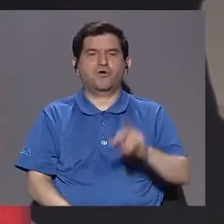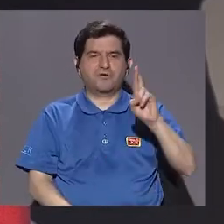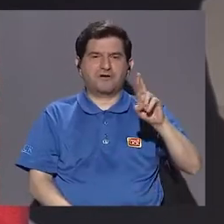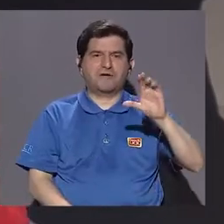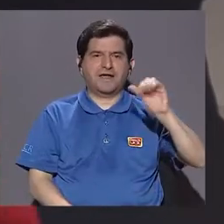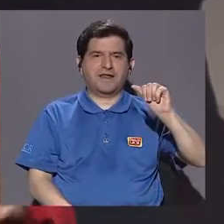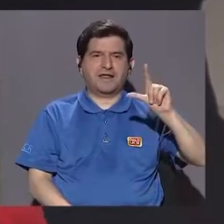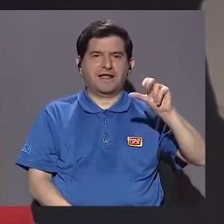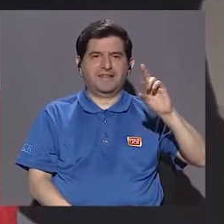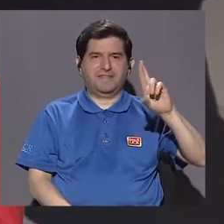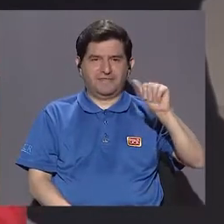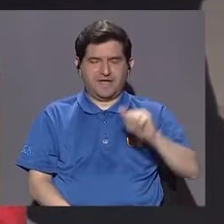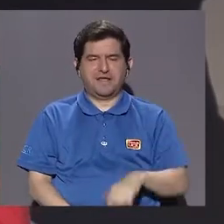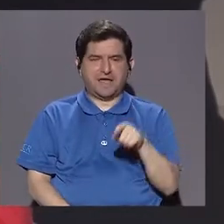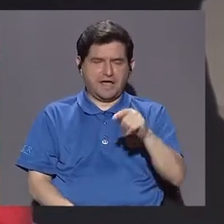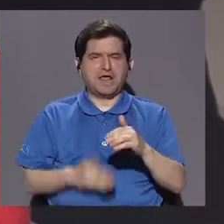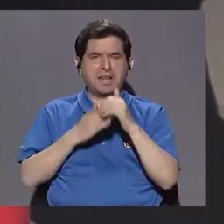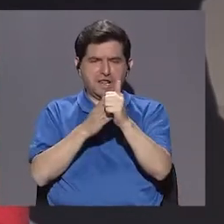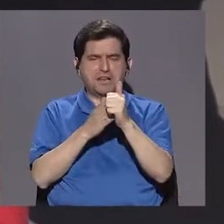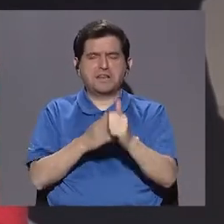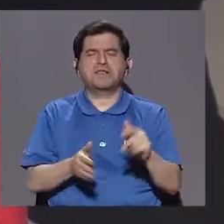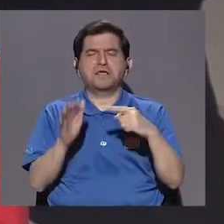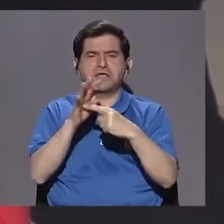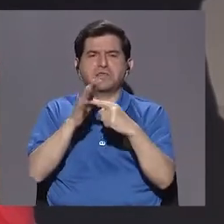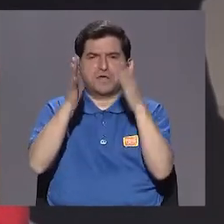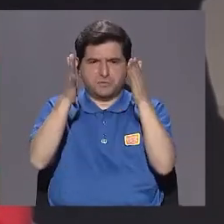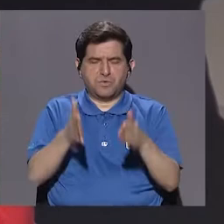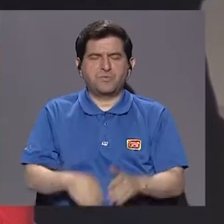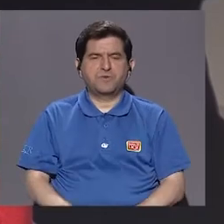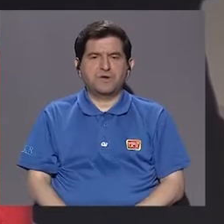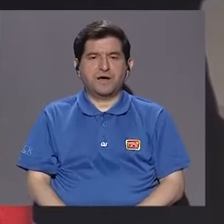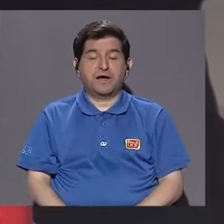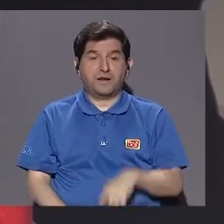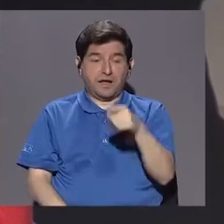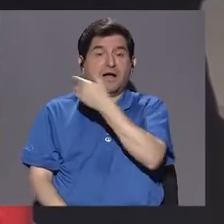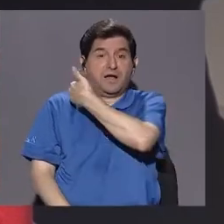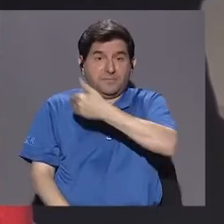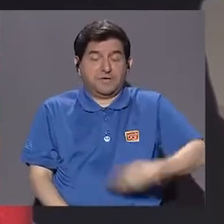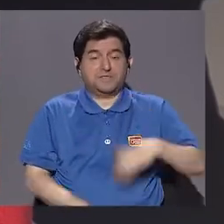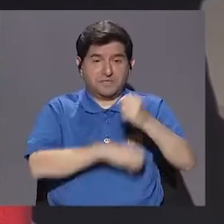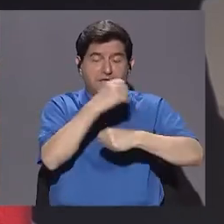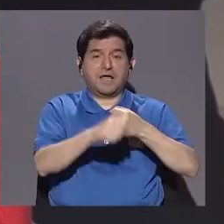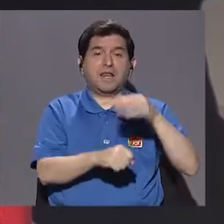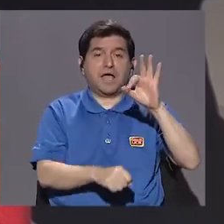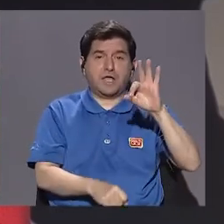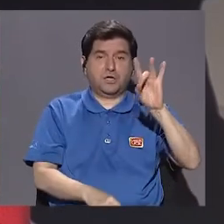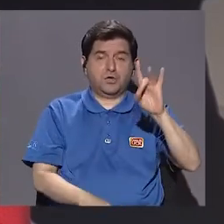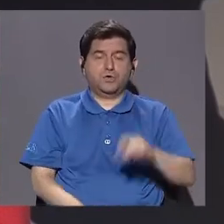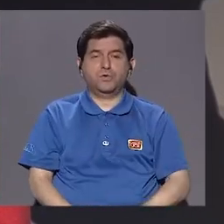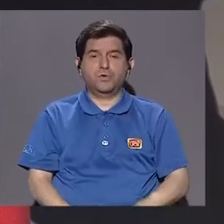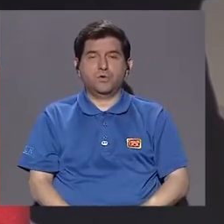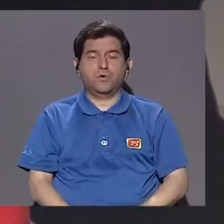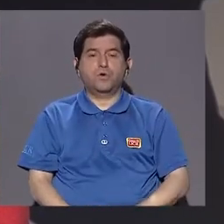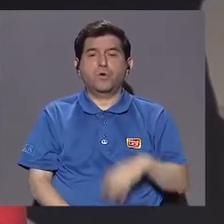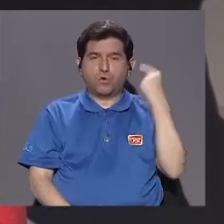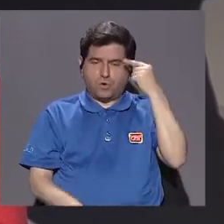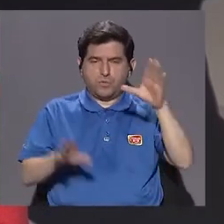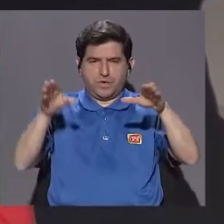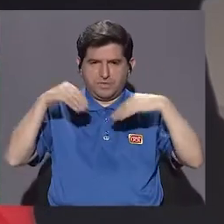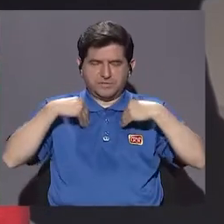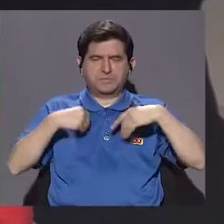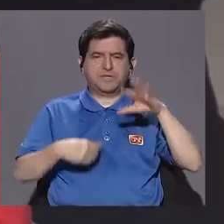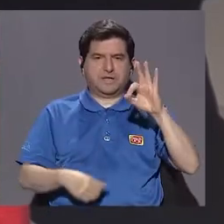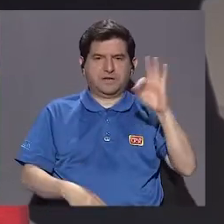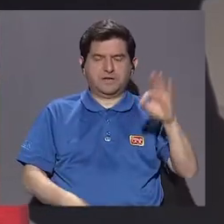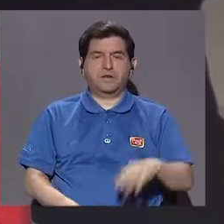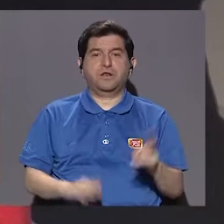se convierte en un líder popular asciende a la presidencia de la república en el 98 asume el gobierno en el 99 en